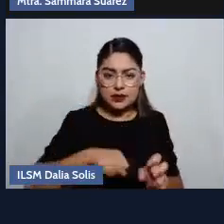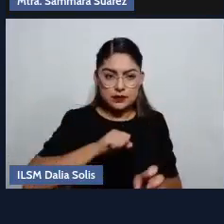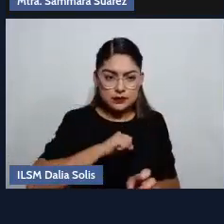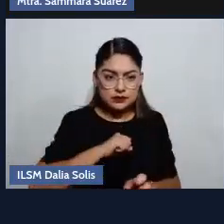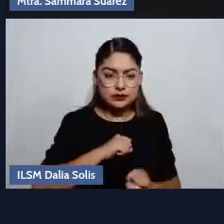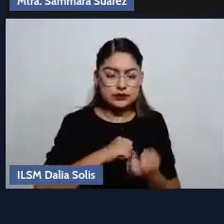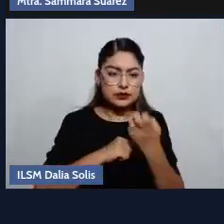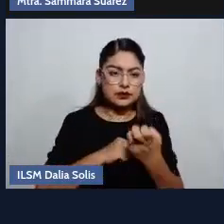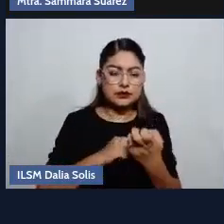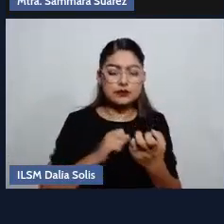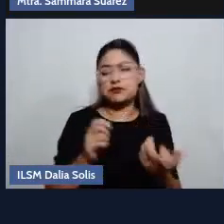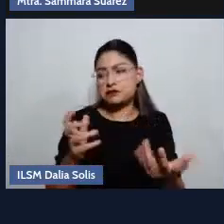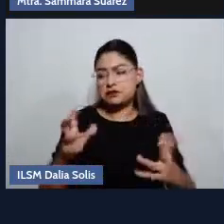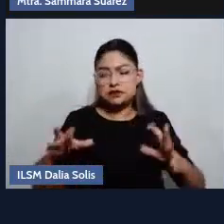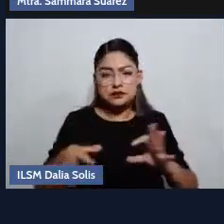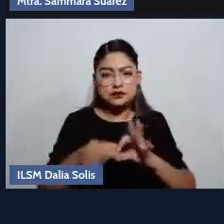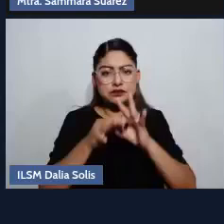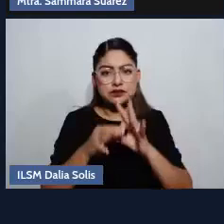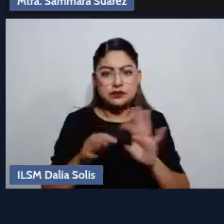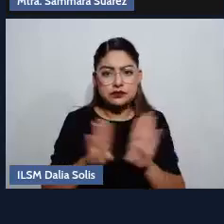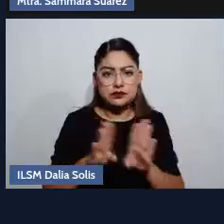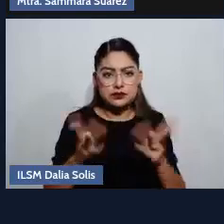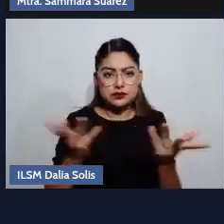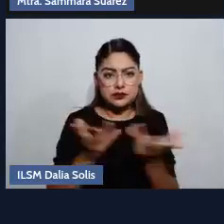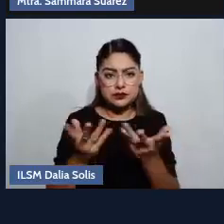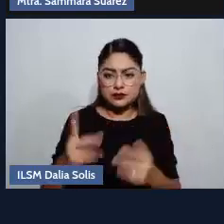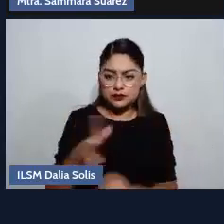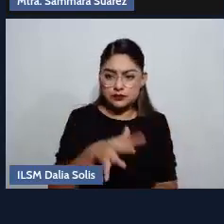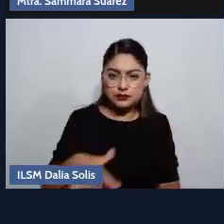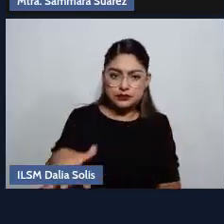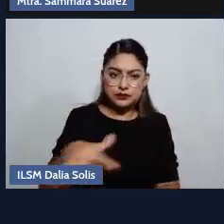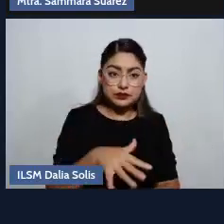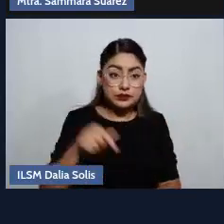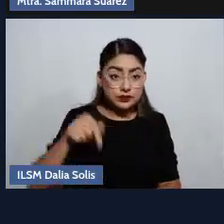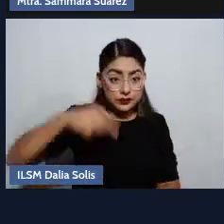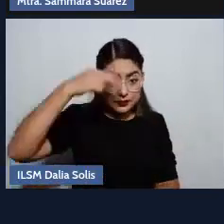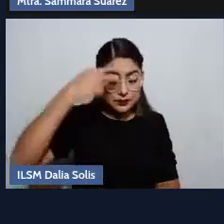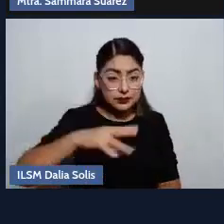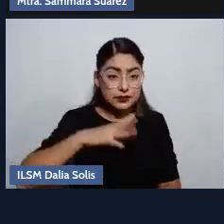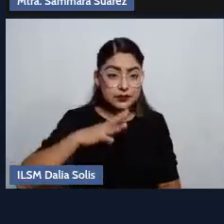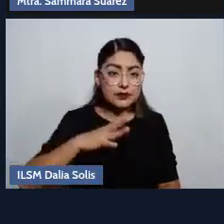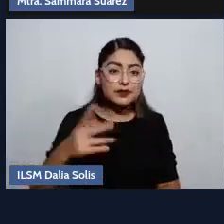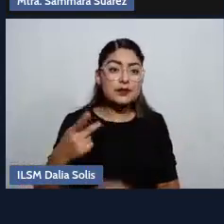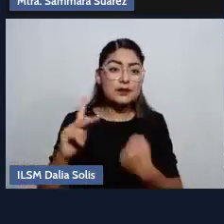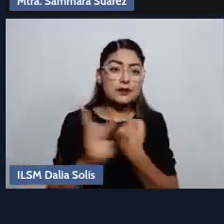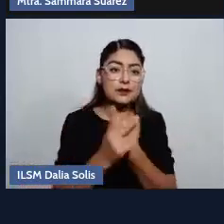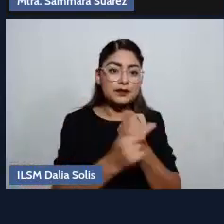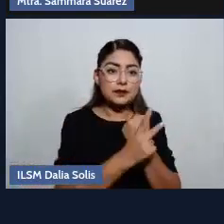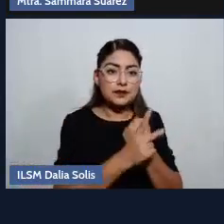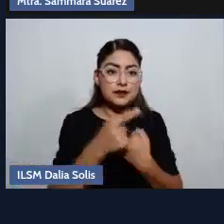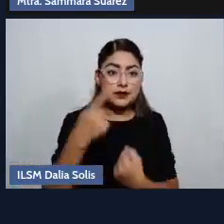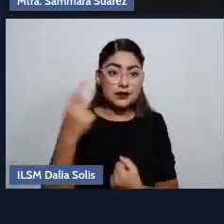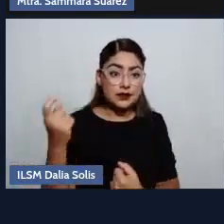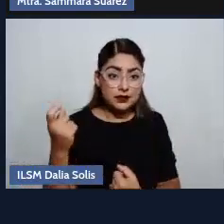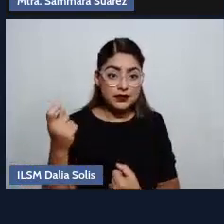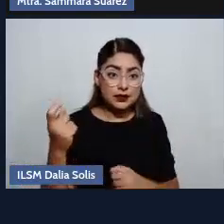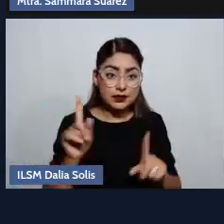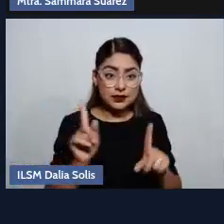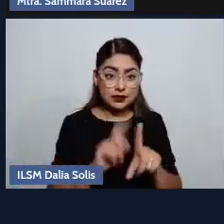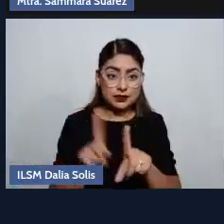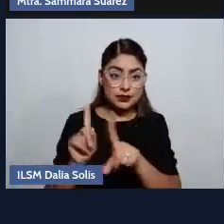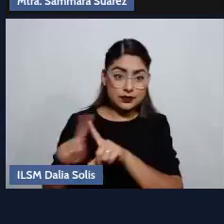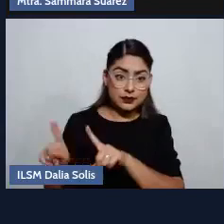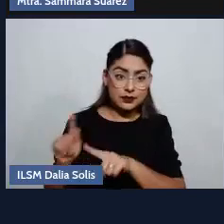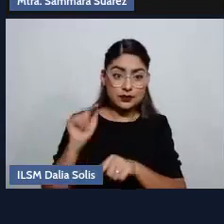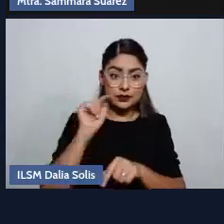integral, adaptar sus espacios. En México somos un país que no tiene espacios para personas con discapacidad, ¿no?